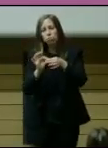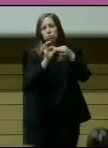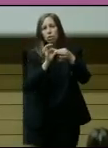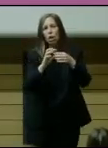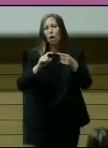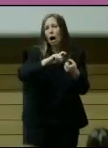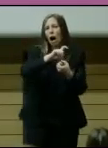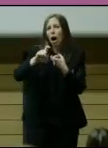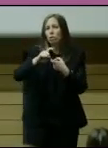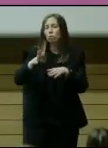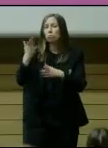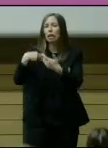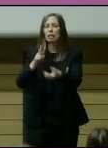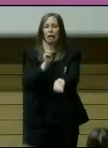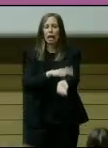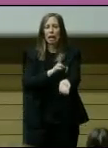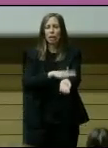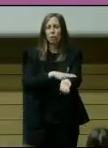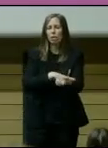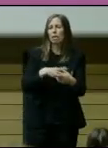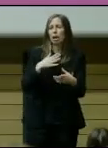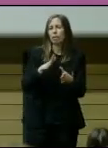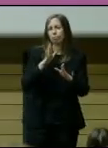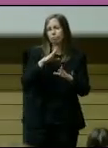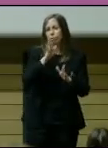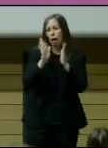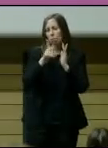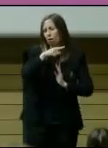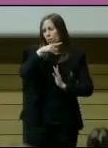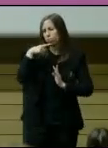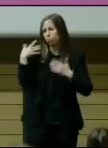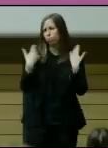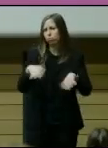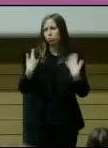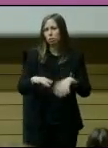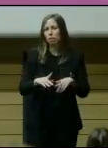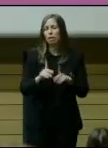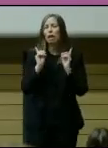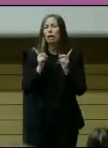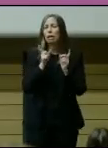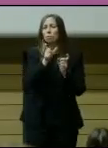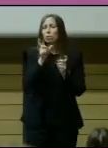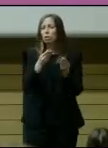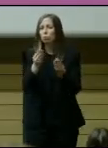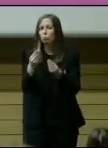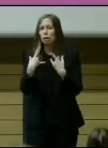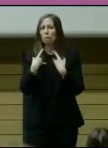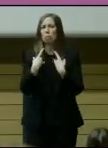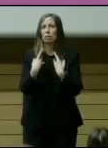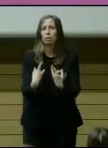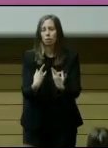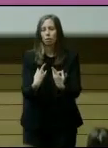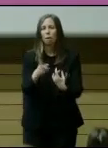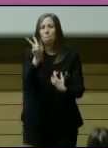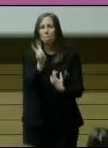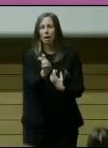todos los años de la heroína, todos esos años de controversia, todo el dolor que provocó, y eso genera, pues en muchos casos y en muchas personas, pues una atracción que